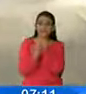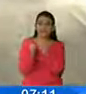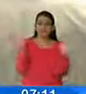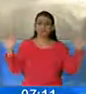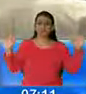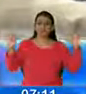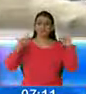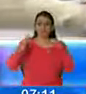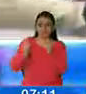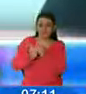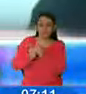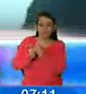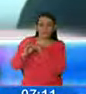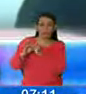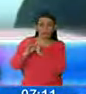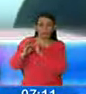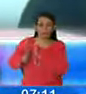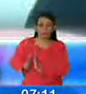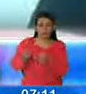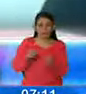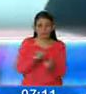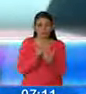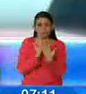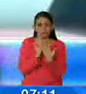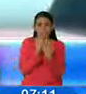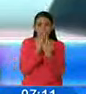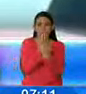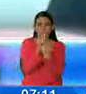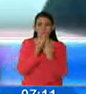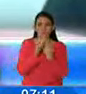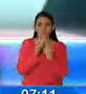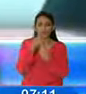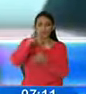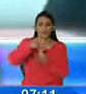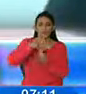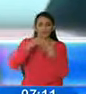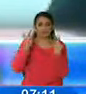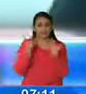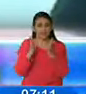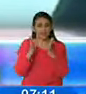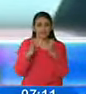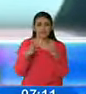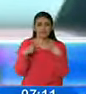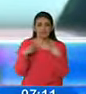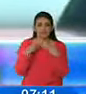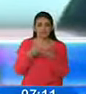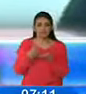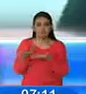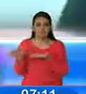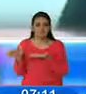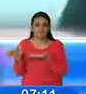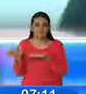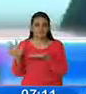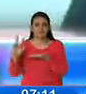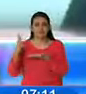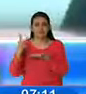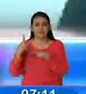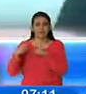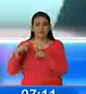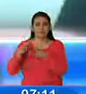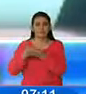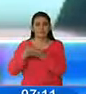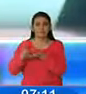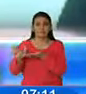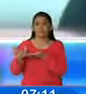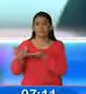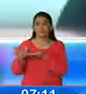simpatizantes, recibieron los resultados preliminares desarrollados durante las elecciones y que la dejan fuera de la contienda electoral. Durante su